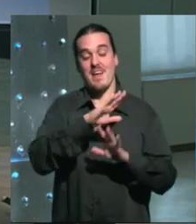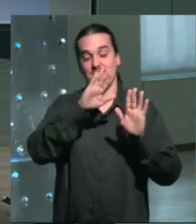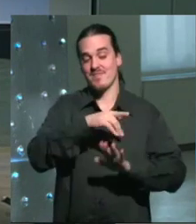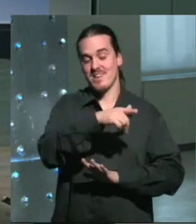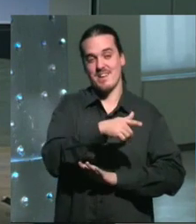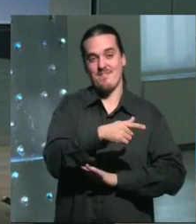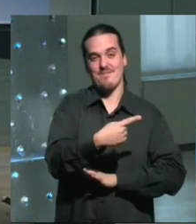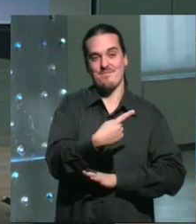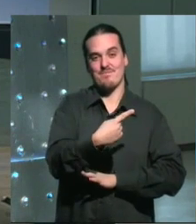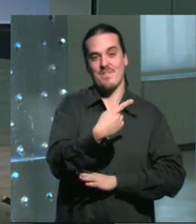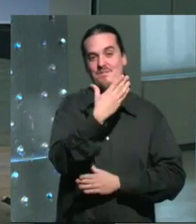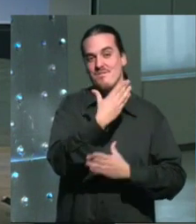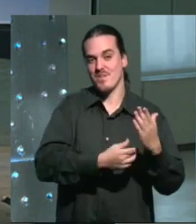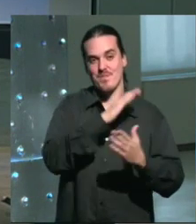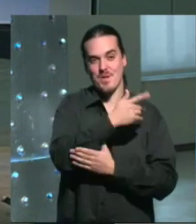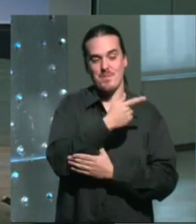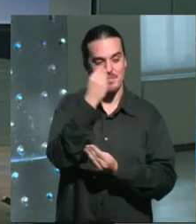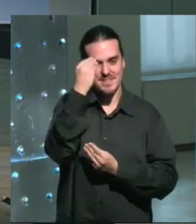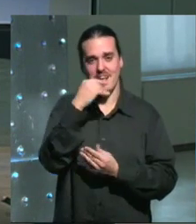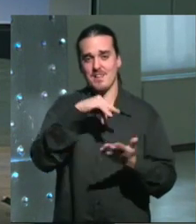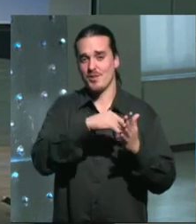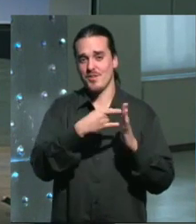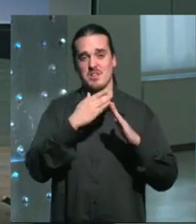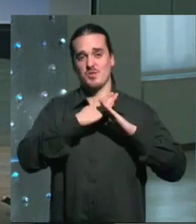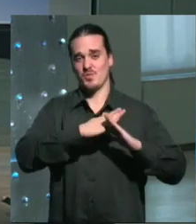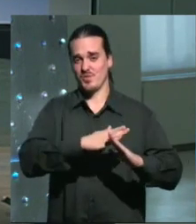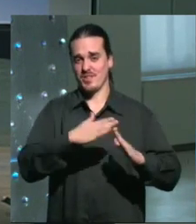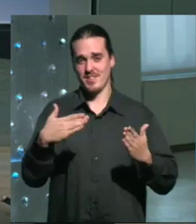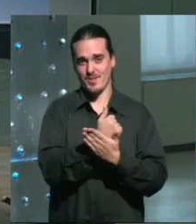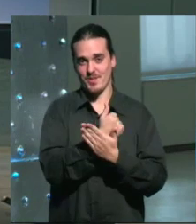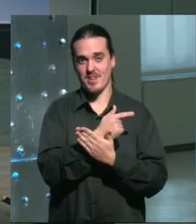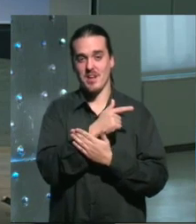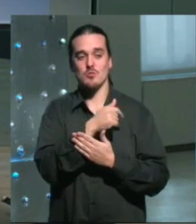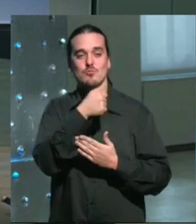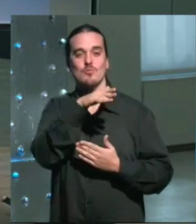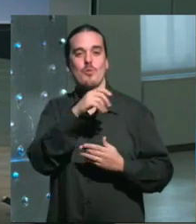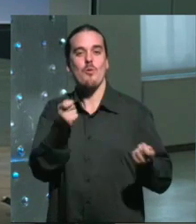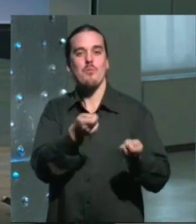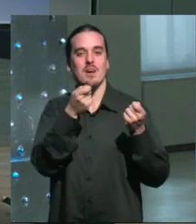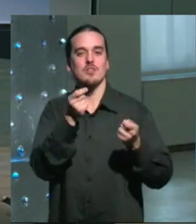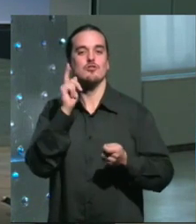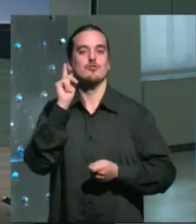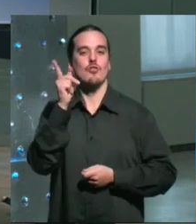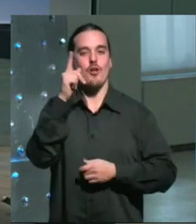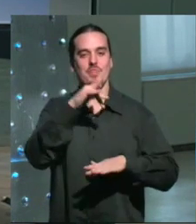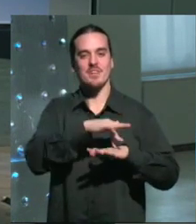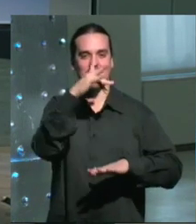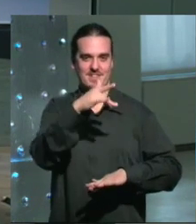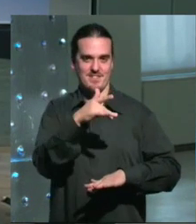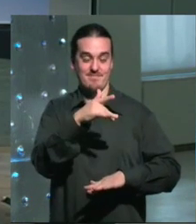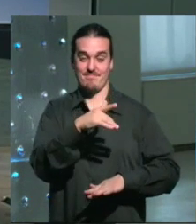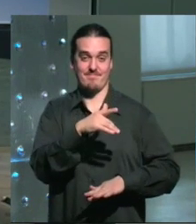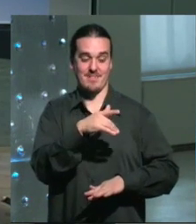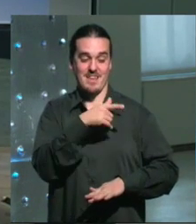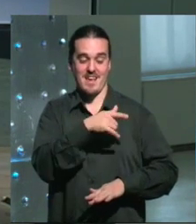la tecnología lo podía todo y que podía tener una campaña absolutamente digital. Obama entendió enseguida que ese